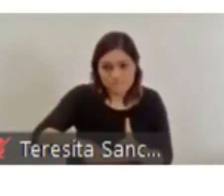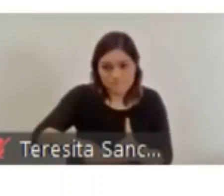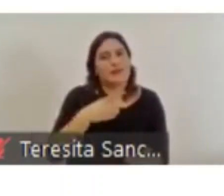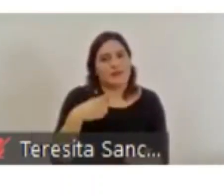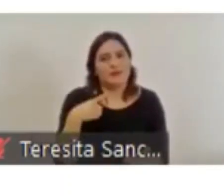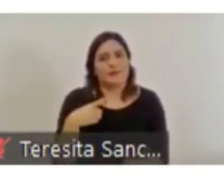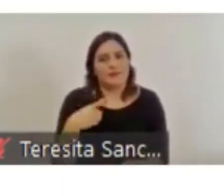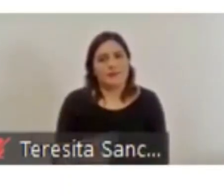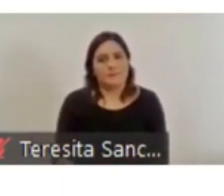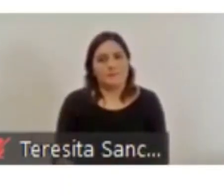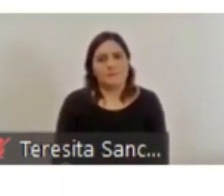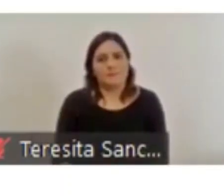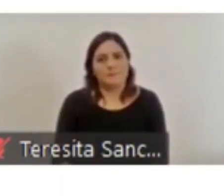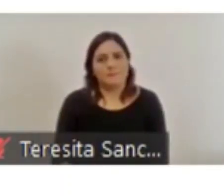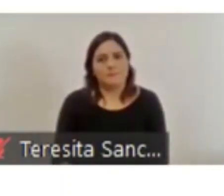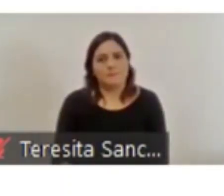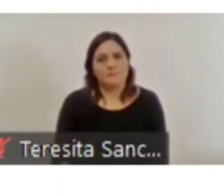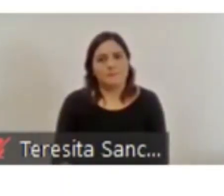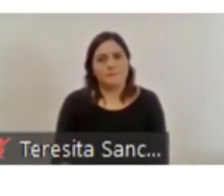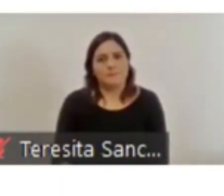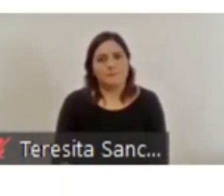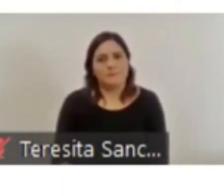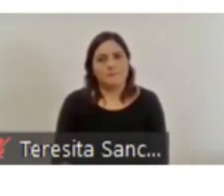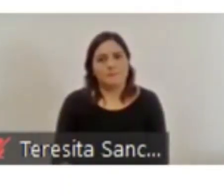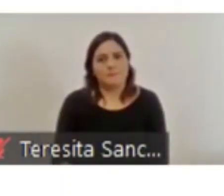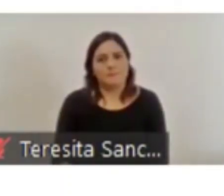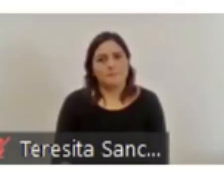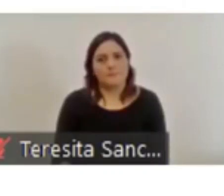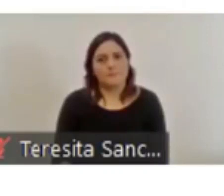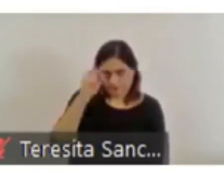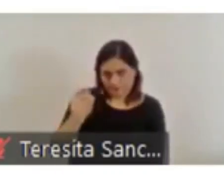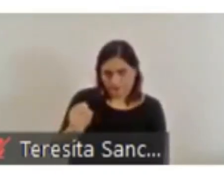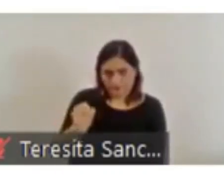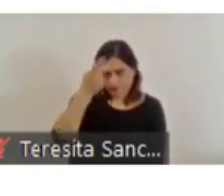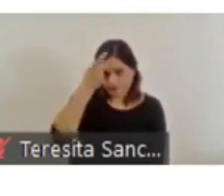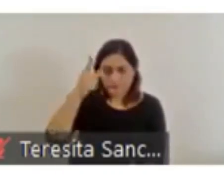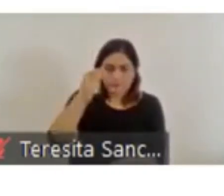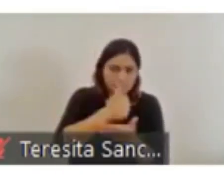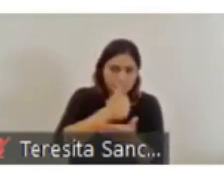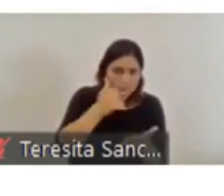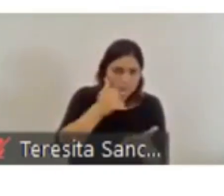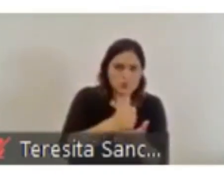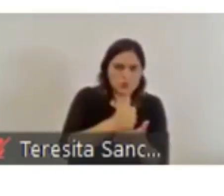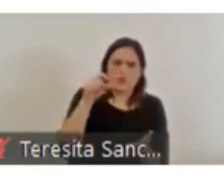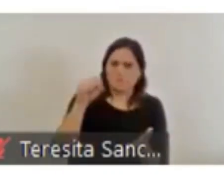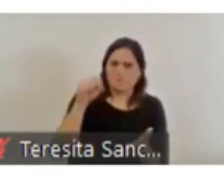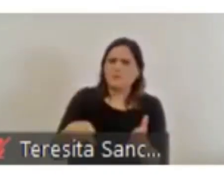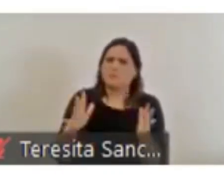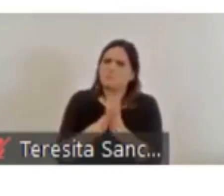hacia los niños. A nivel local, también la sociedad civil participa.